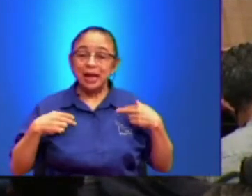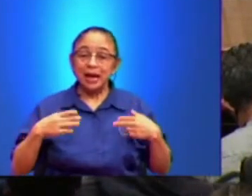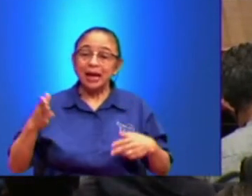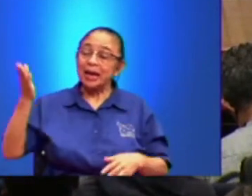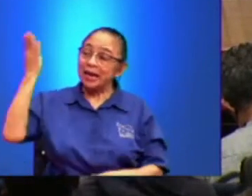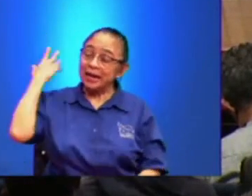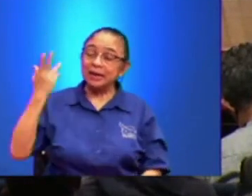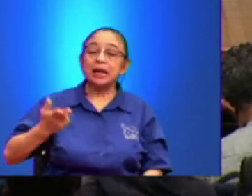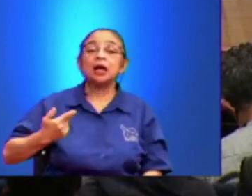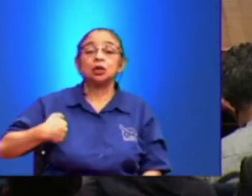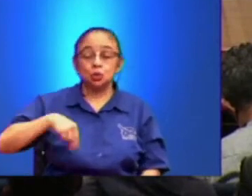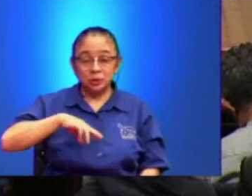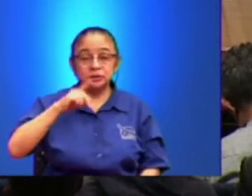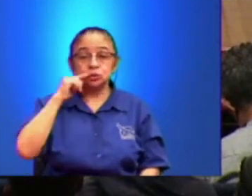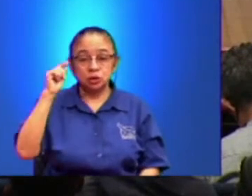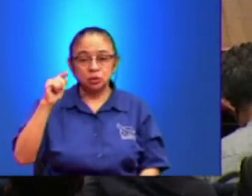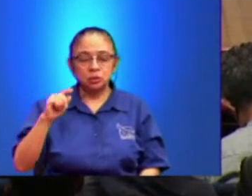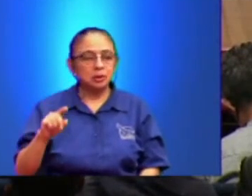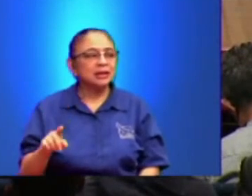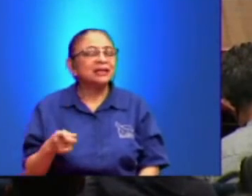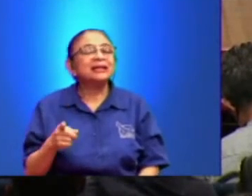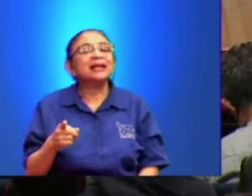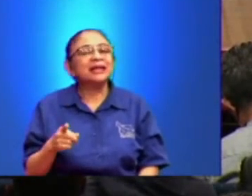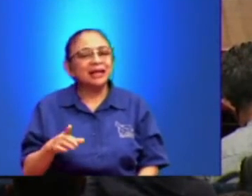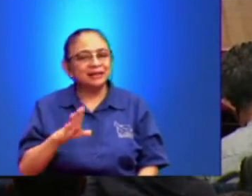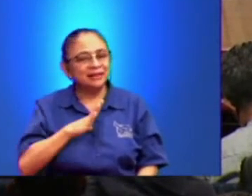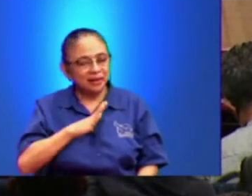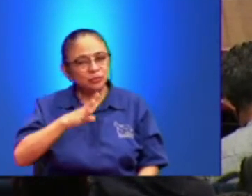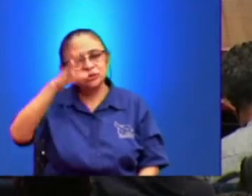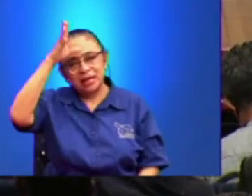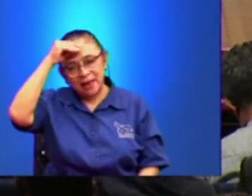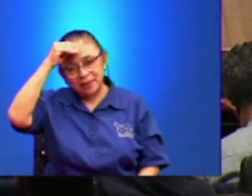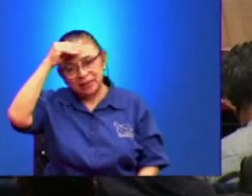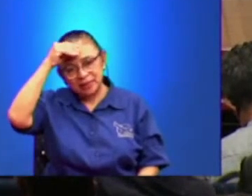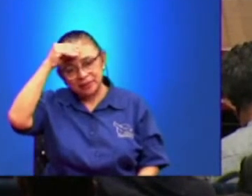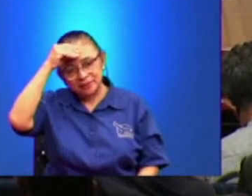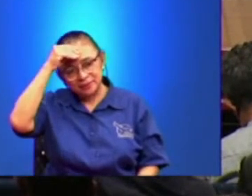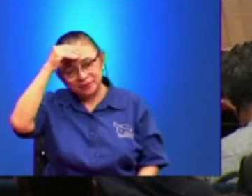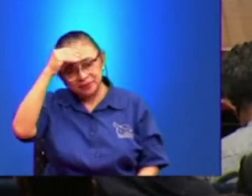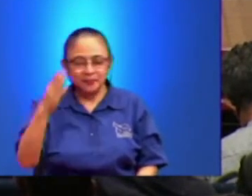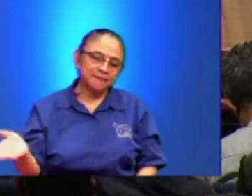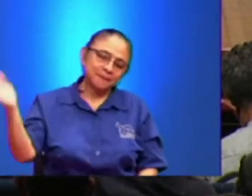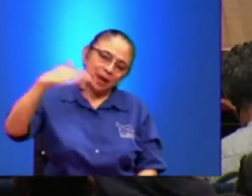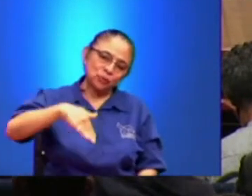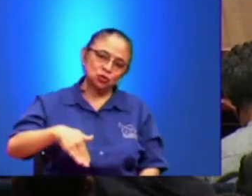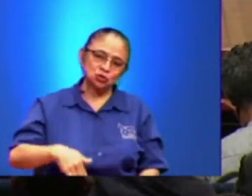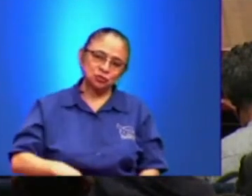señor entonces de quién tenemos que aprender entonces vamos